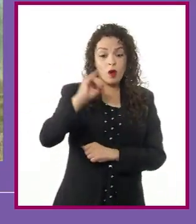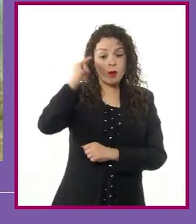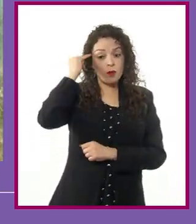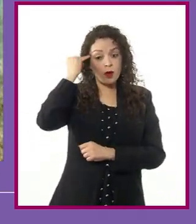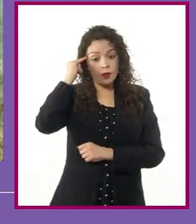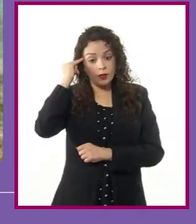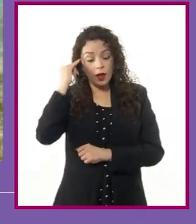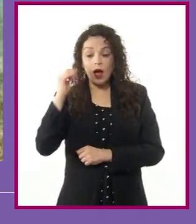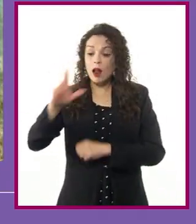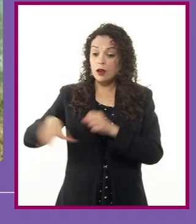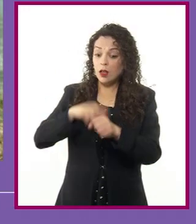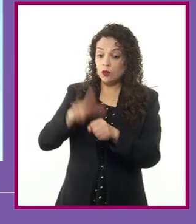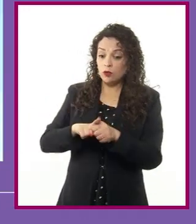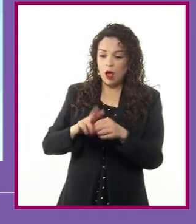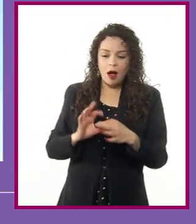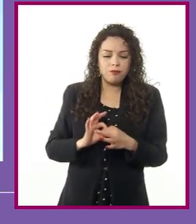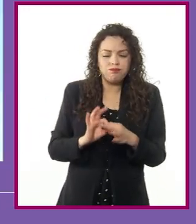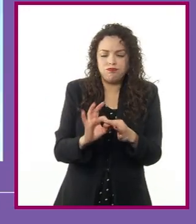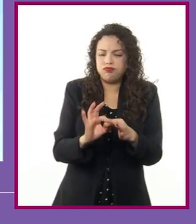estrecha.